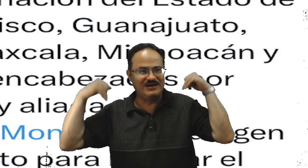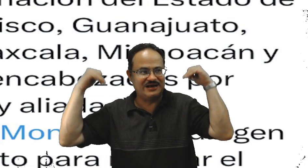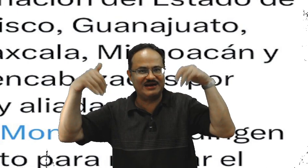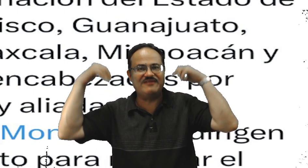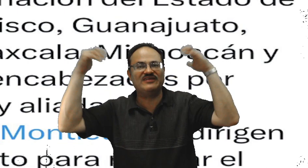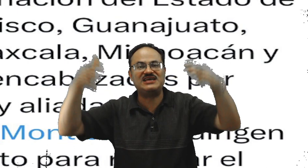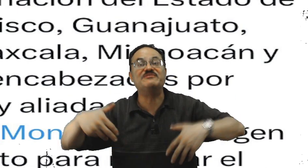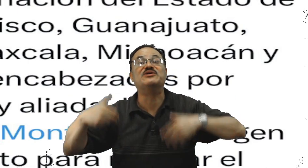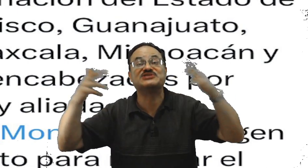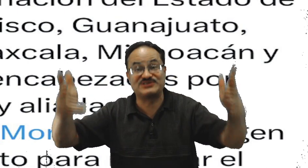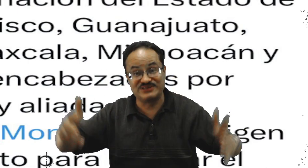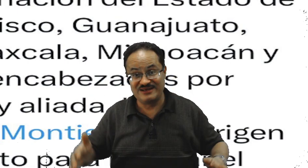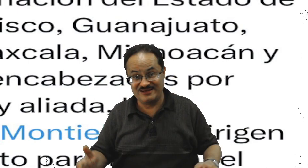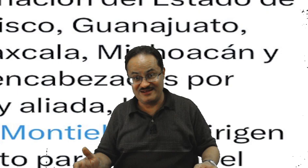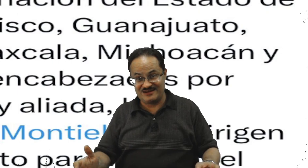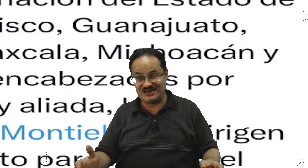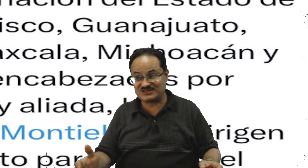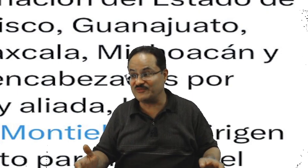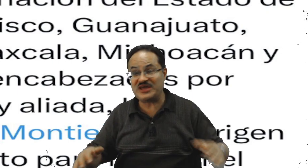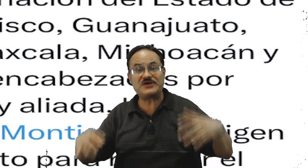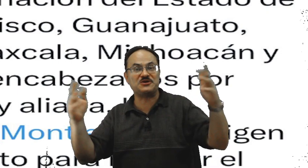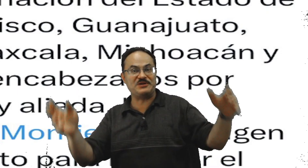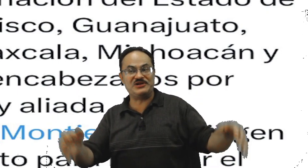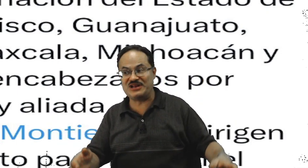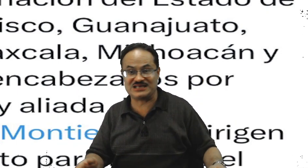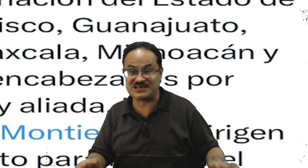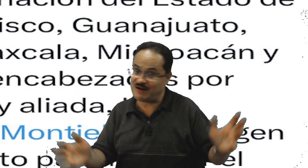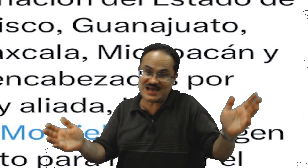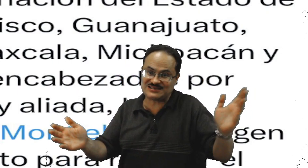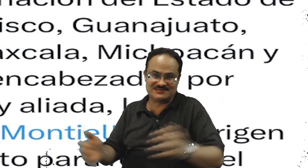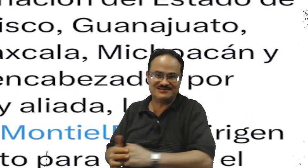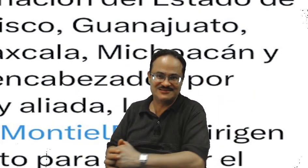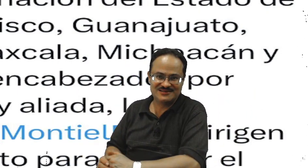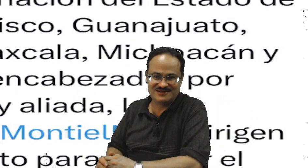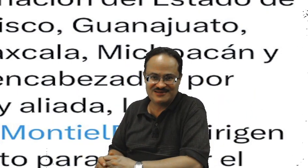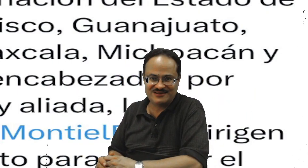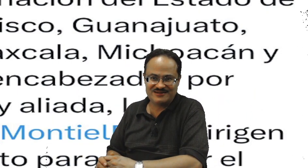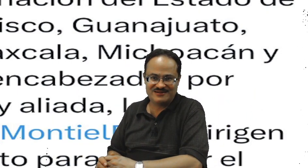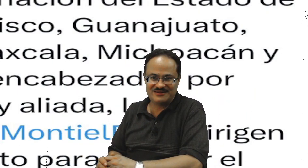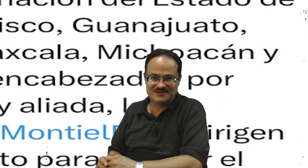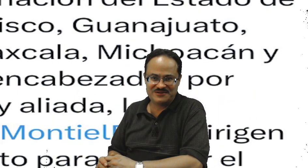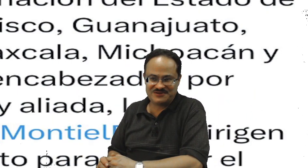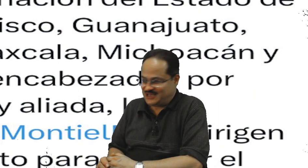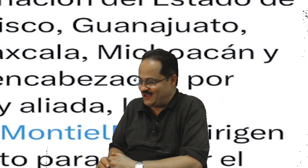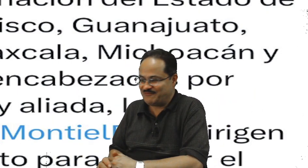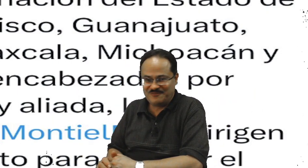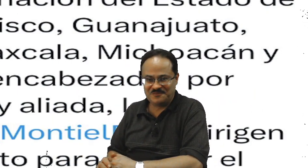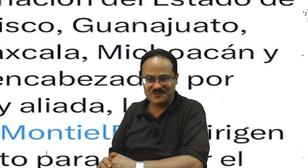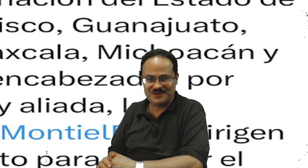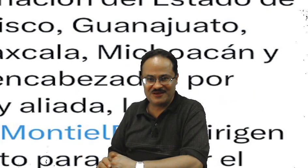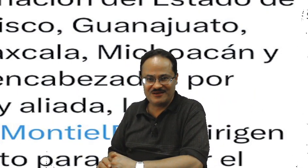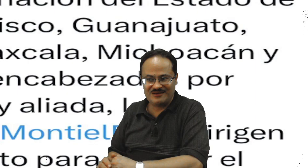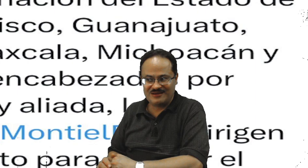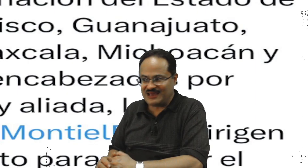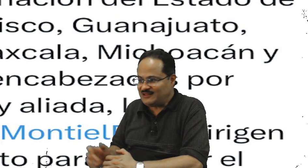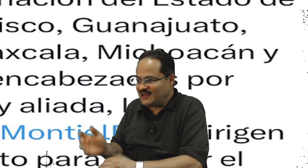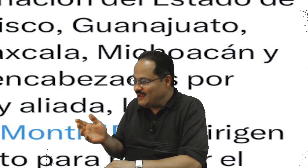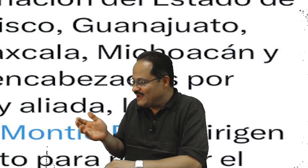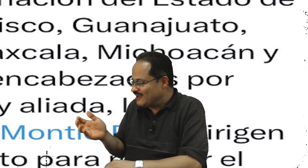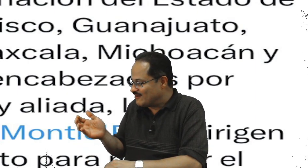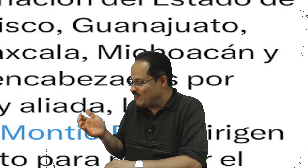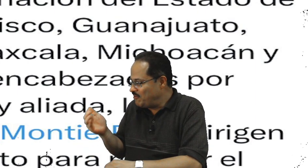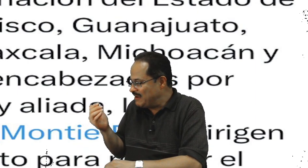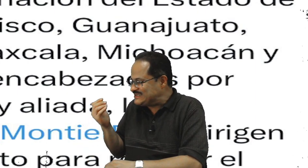eso engrandeced la sondeos de opinión y las encuestas no O sea qué